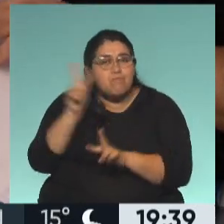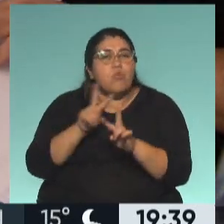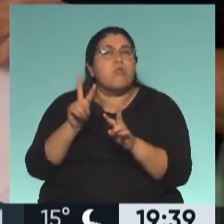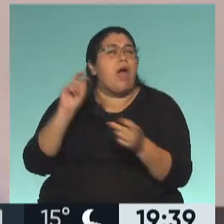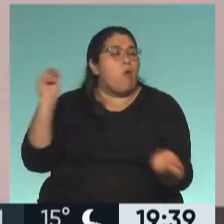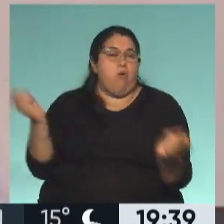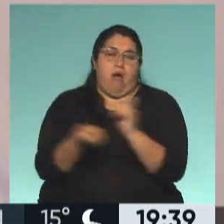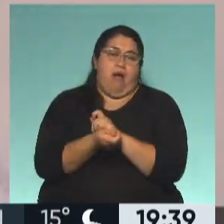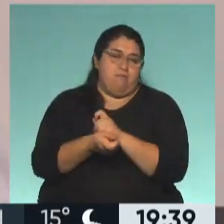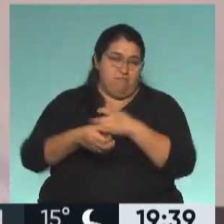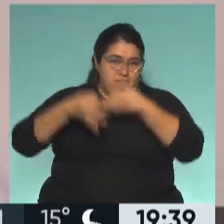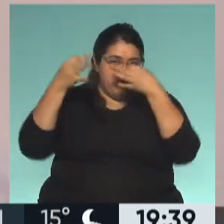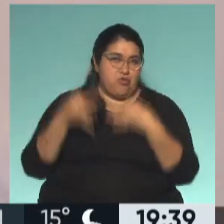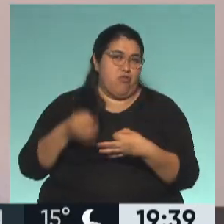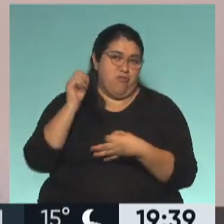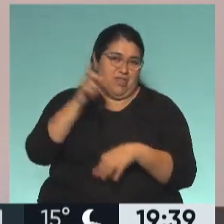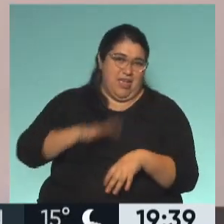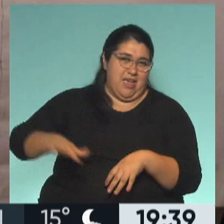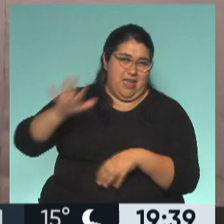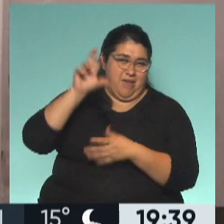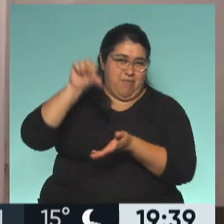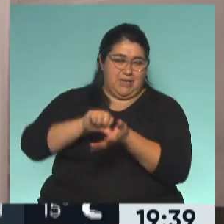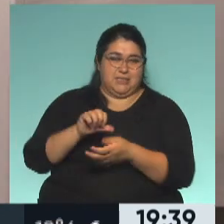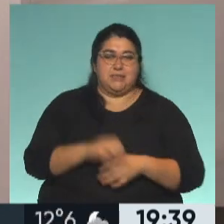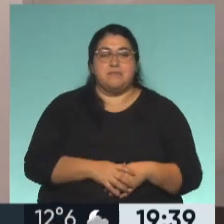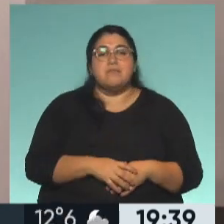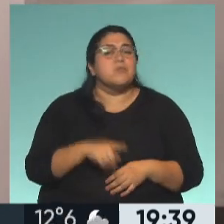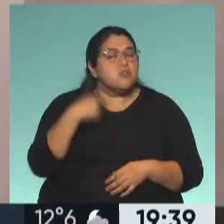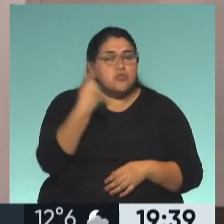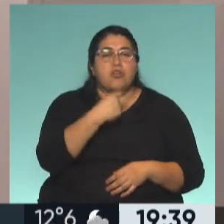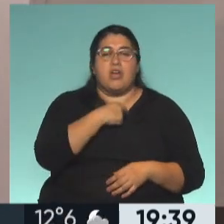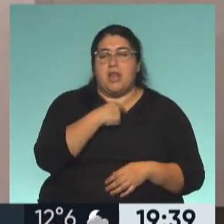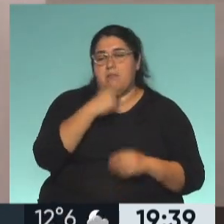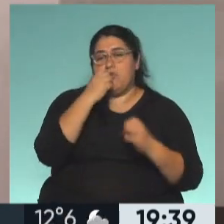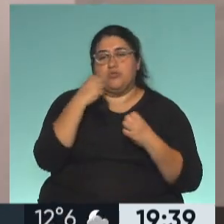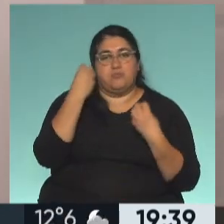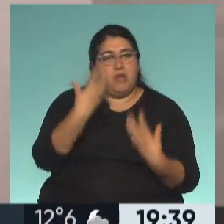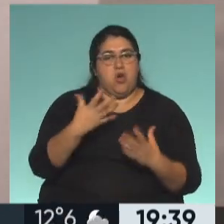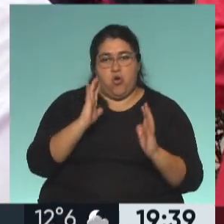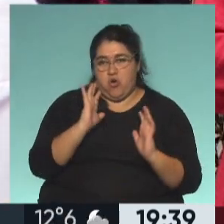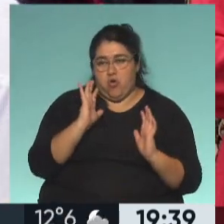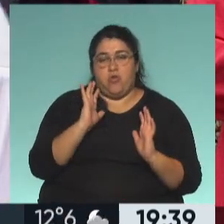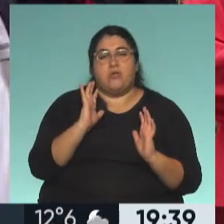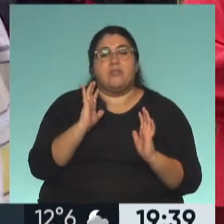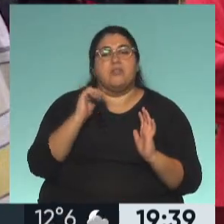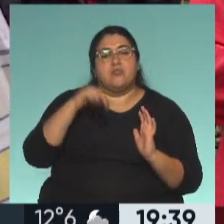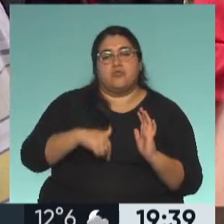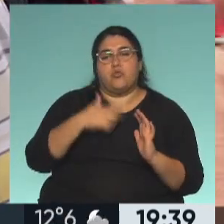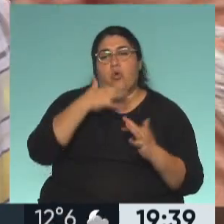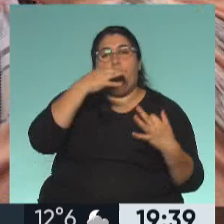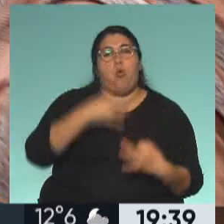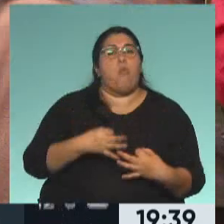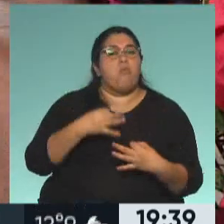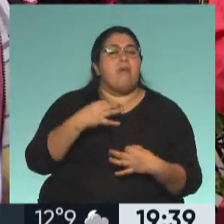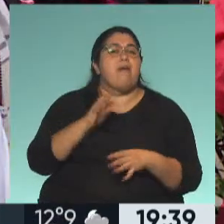cambio de timón en el país. Hace falta. Queremos estar mejor. Por eso estamos hoy acá cumpliendo con nuestro deber